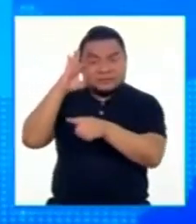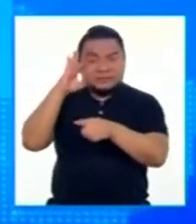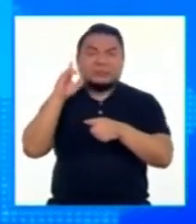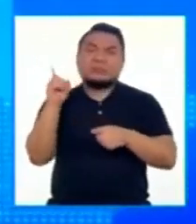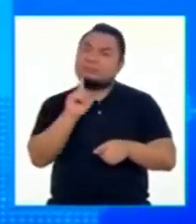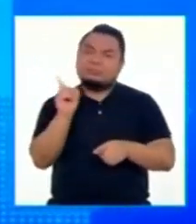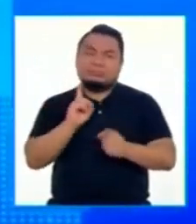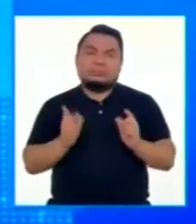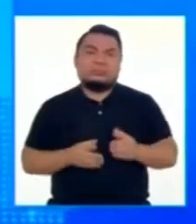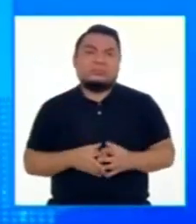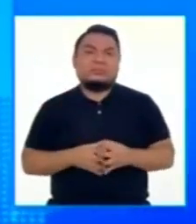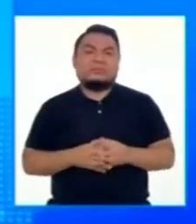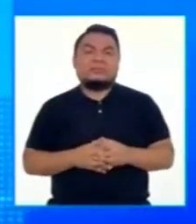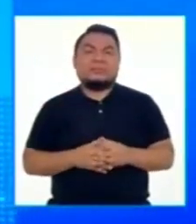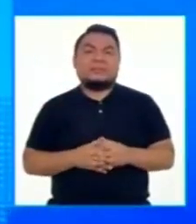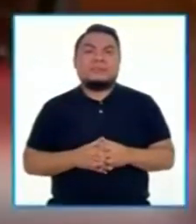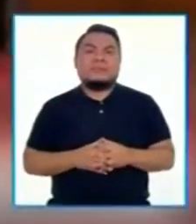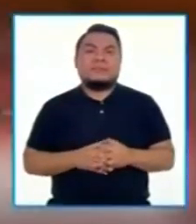no procede.